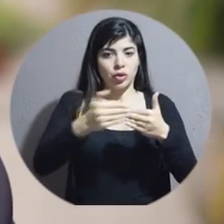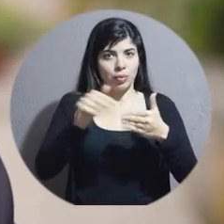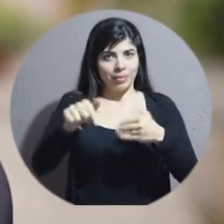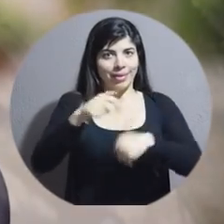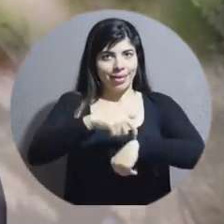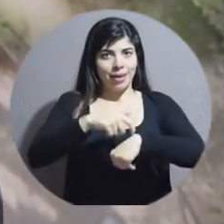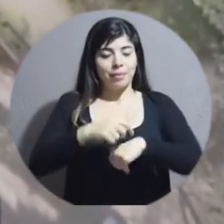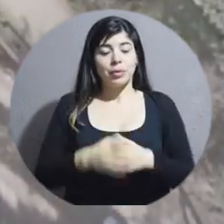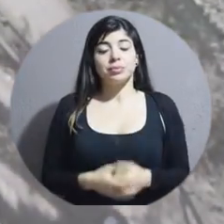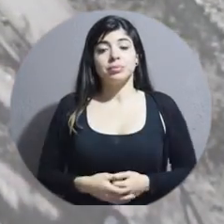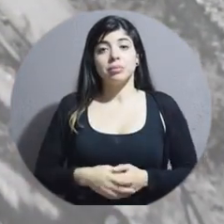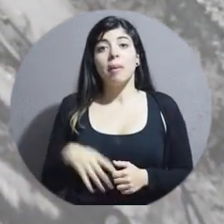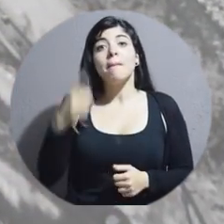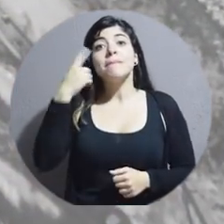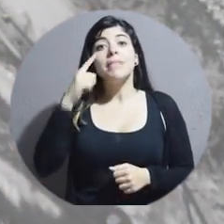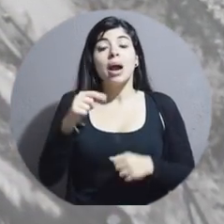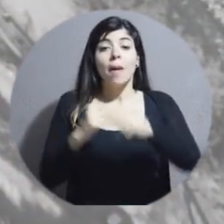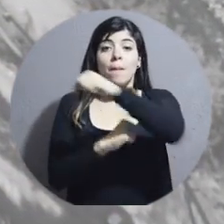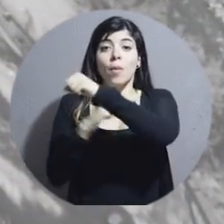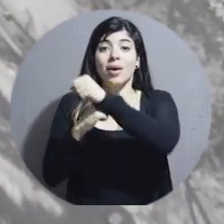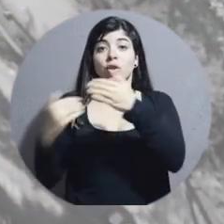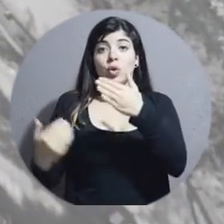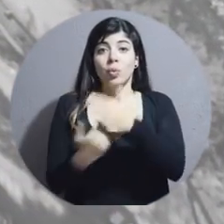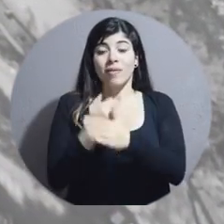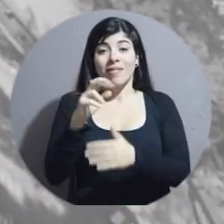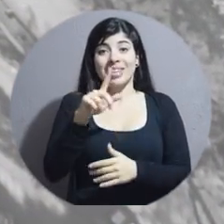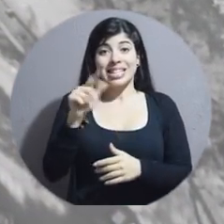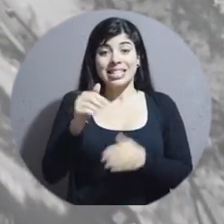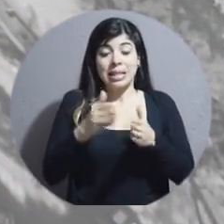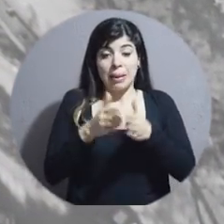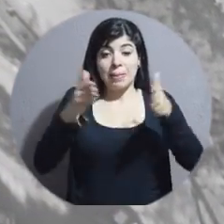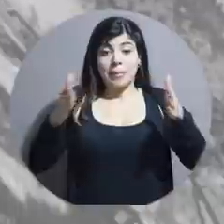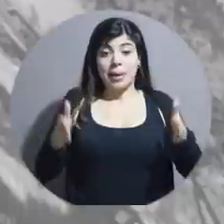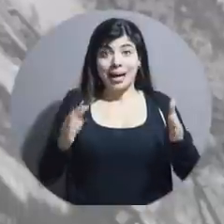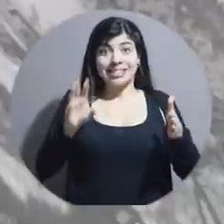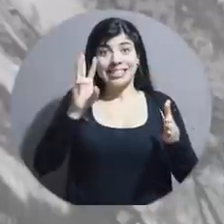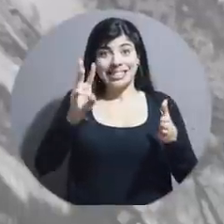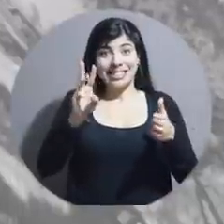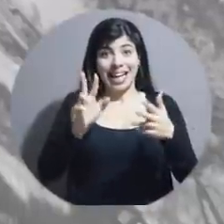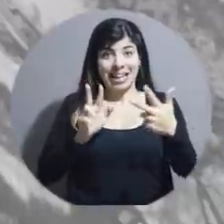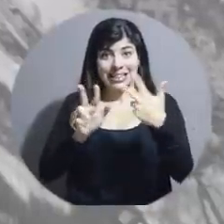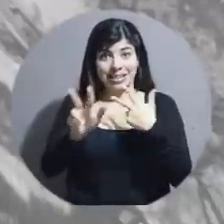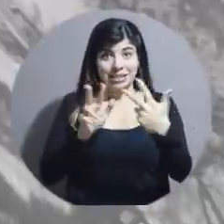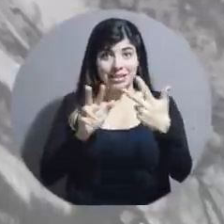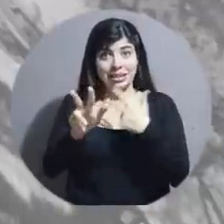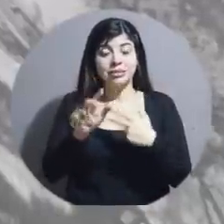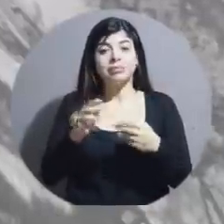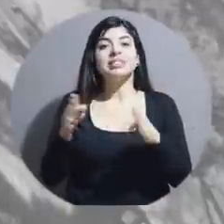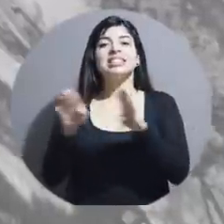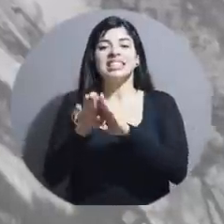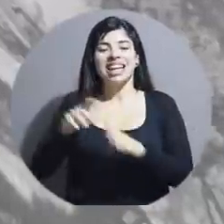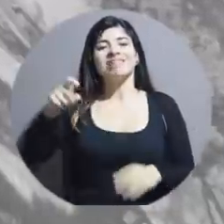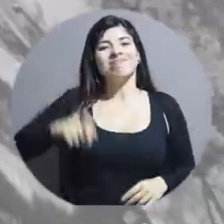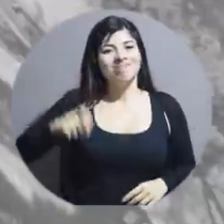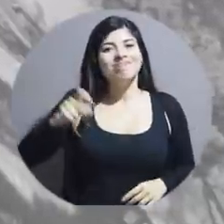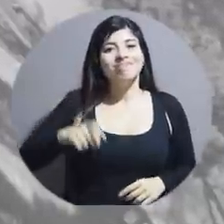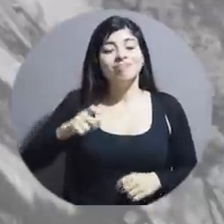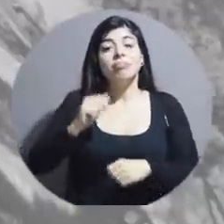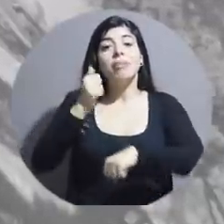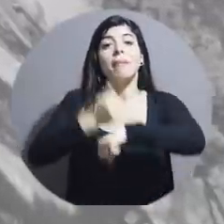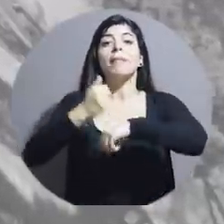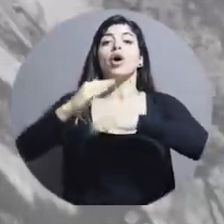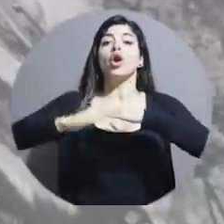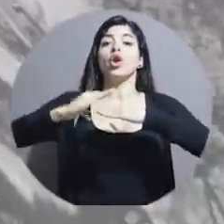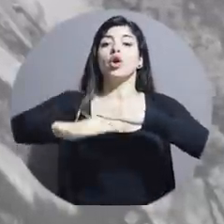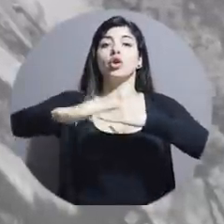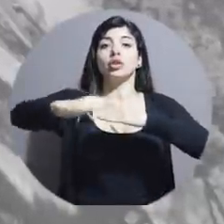lapso. Para terminar de ampliar el nuevo puente del Virilla a 6 carriles, los cierres son necesarios. La